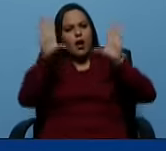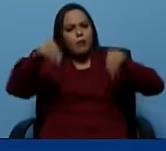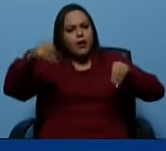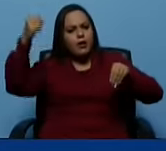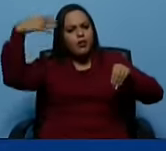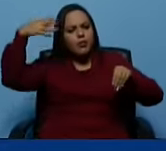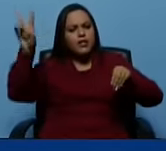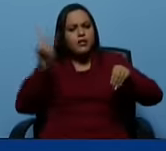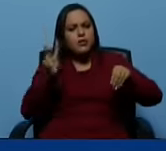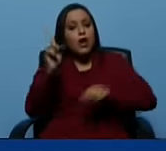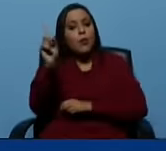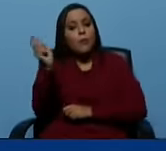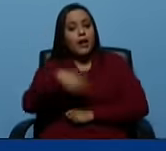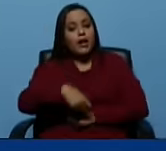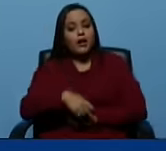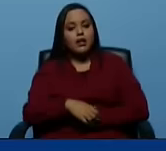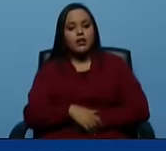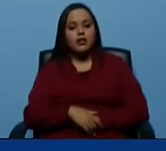mes?